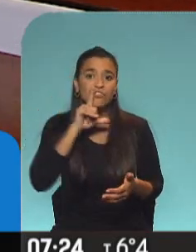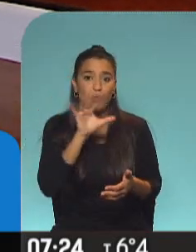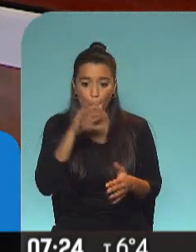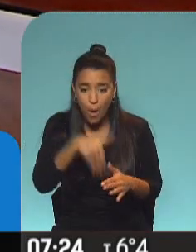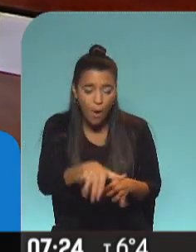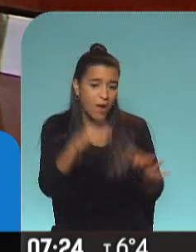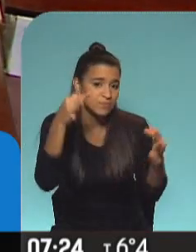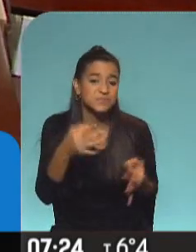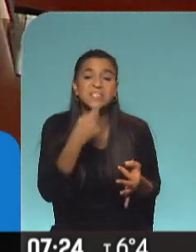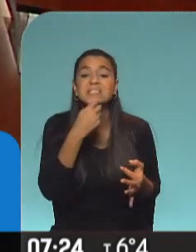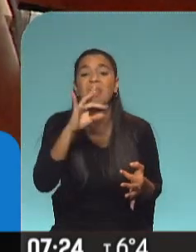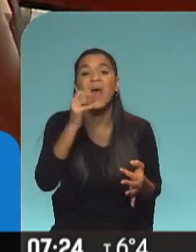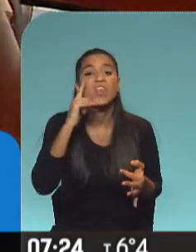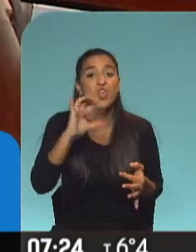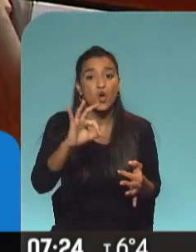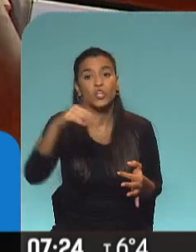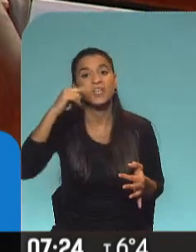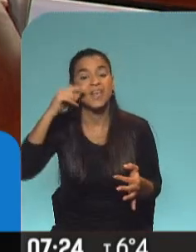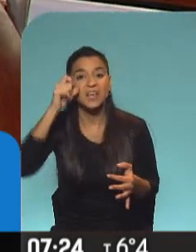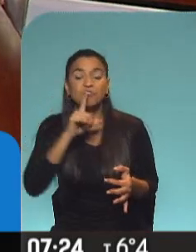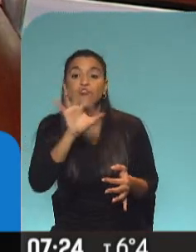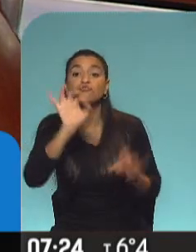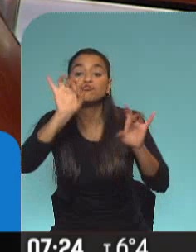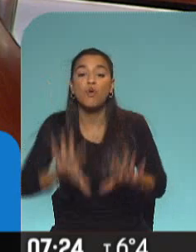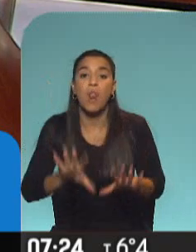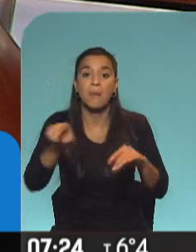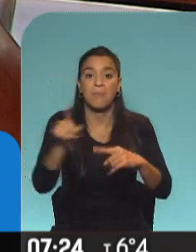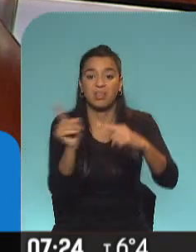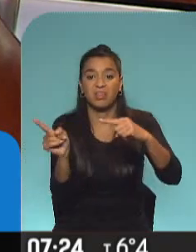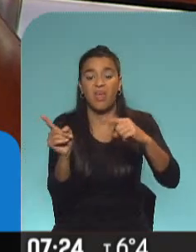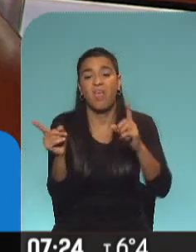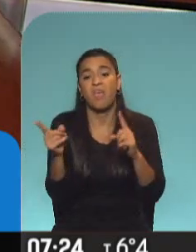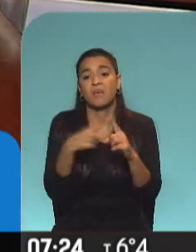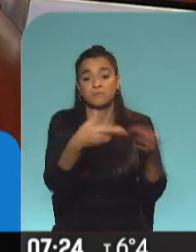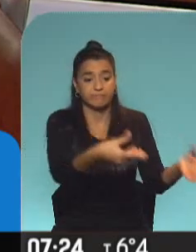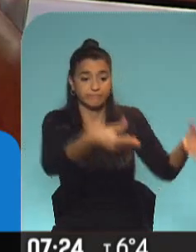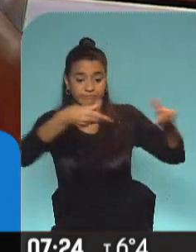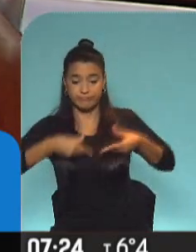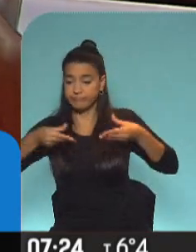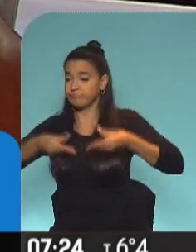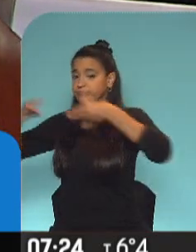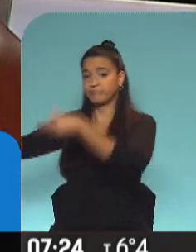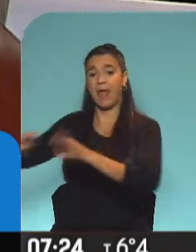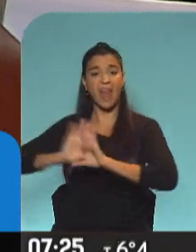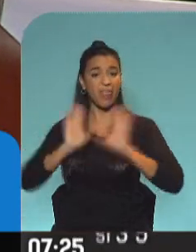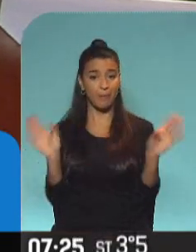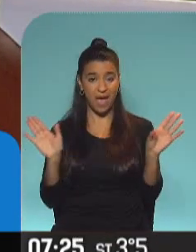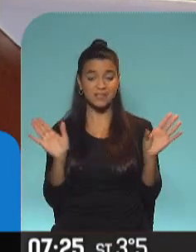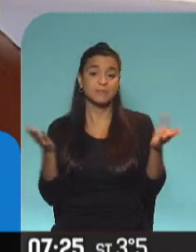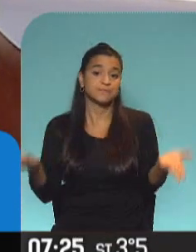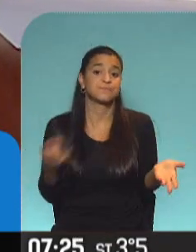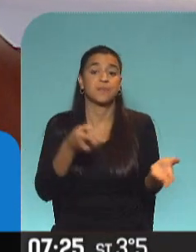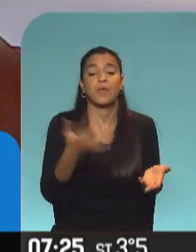viene. Si Darío Nieto solamente era un pasamanos a quien le llevaban una carpeta y él la entregaba al presidente,